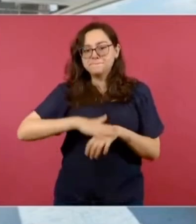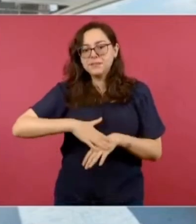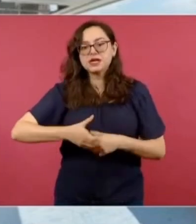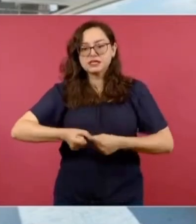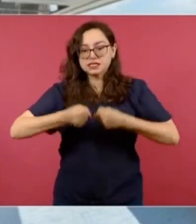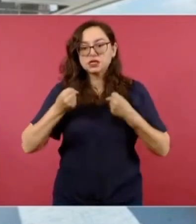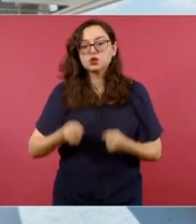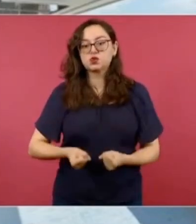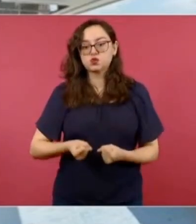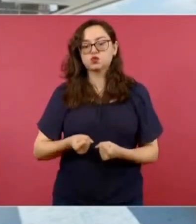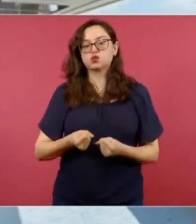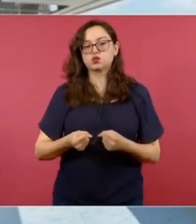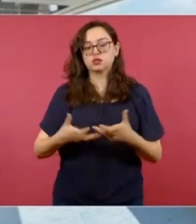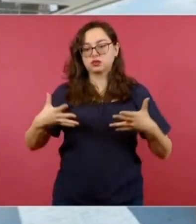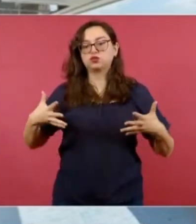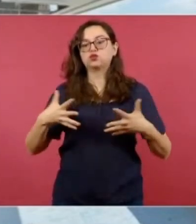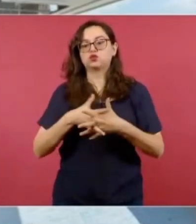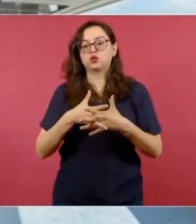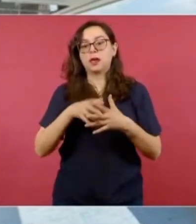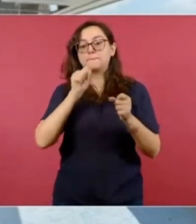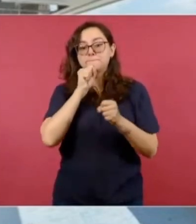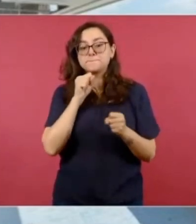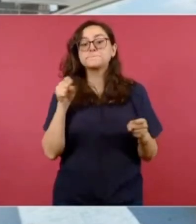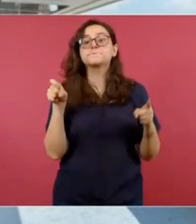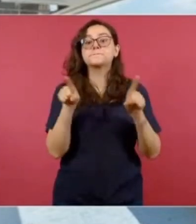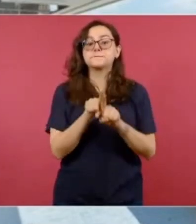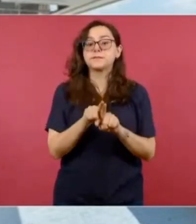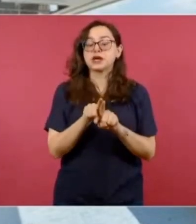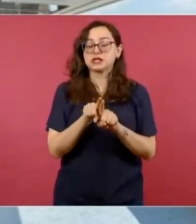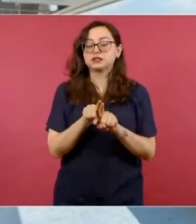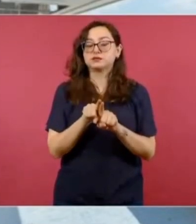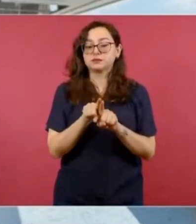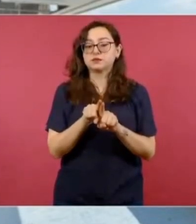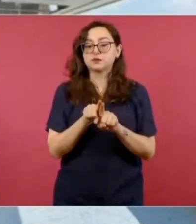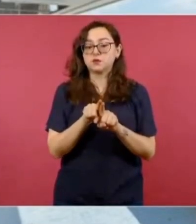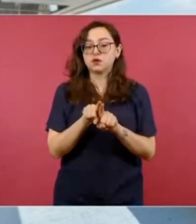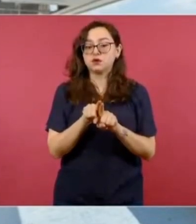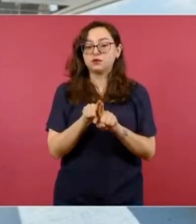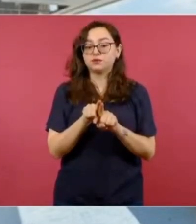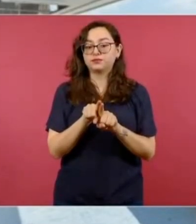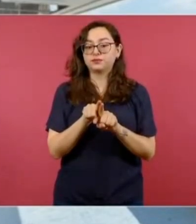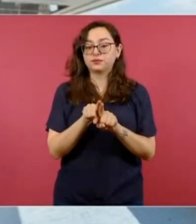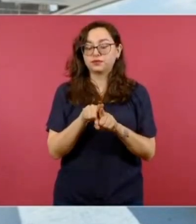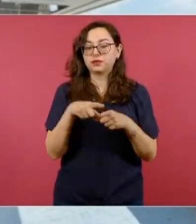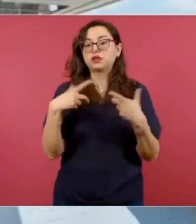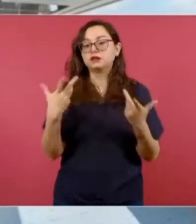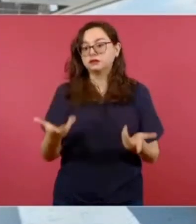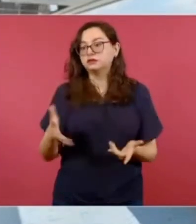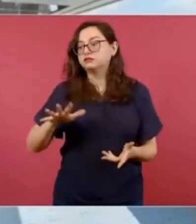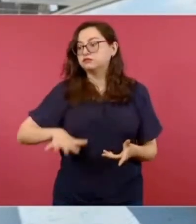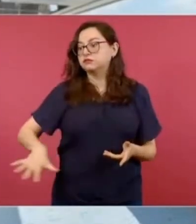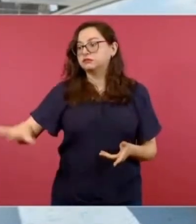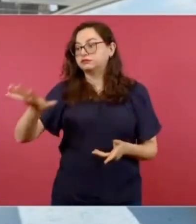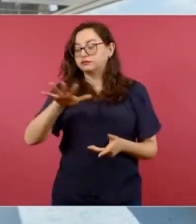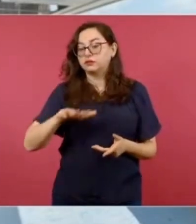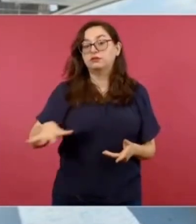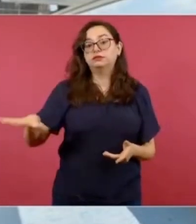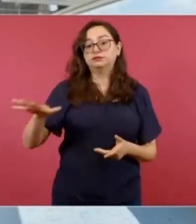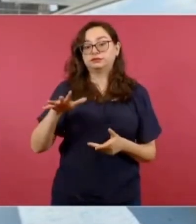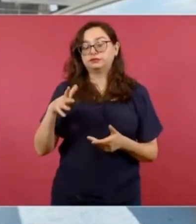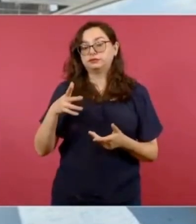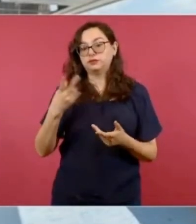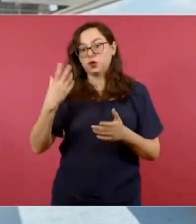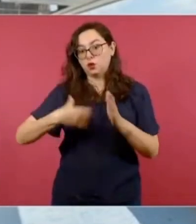la estructura y también de la conclusión de muchas de las áreas, sobre todo de la